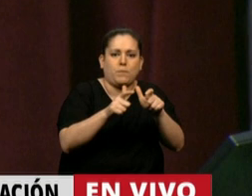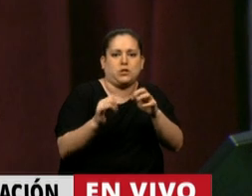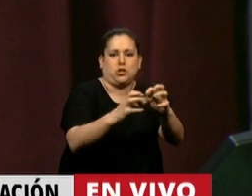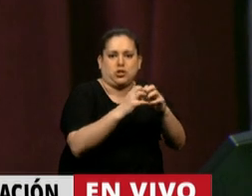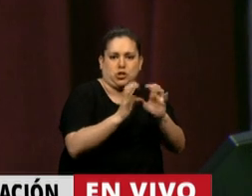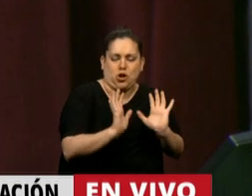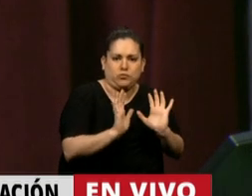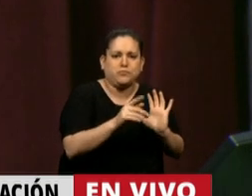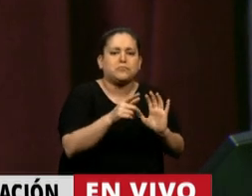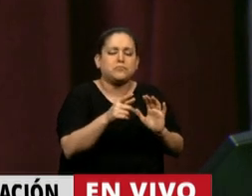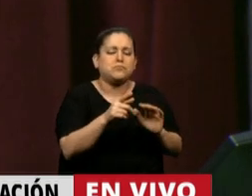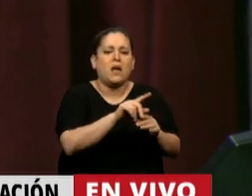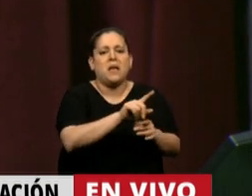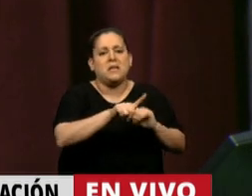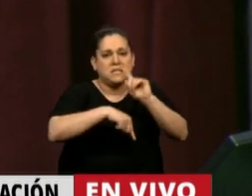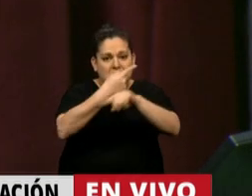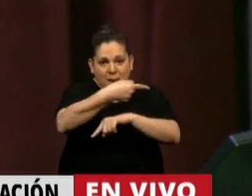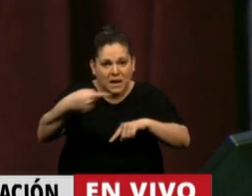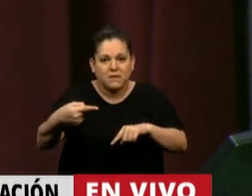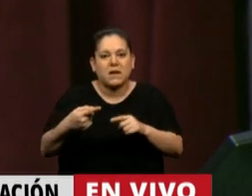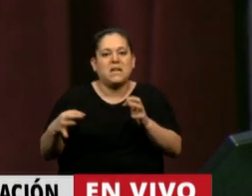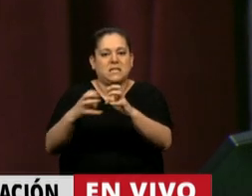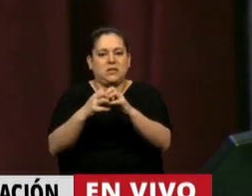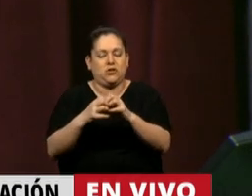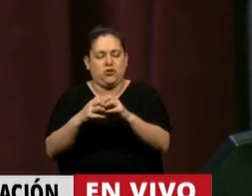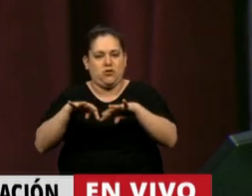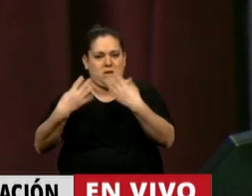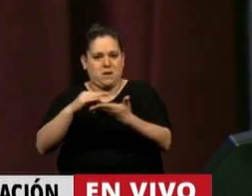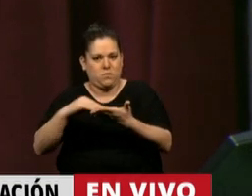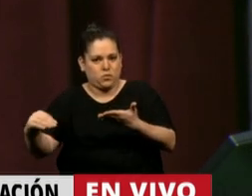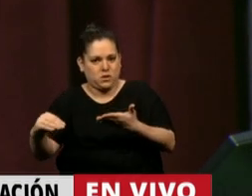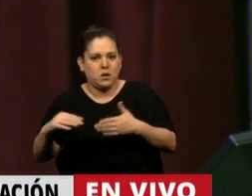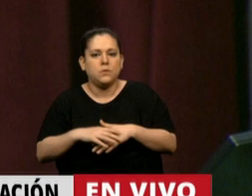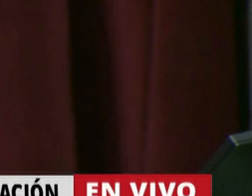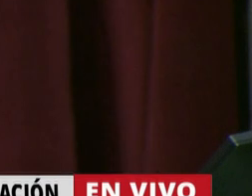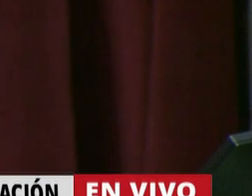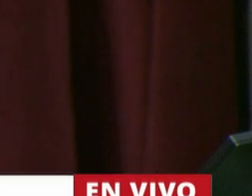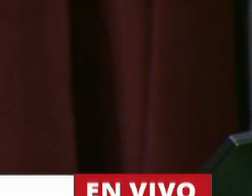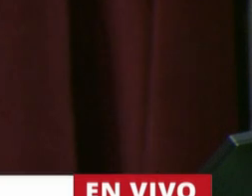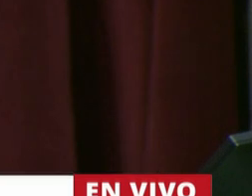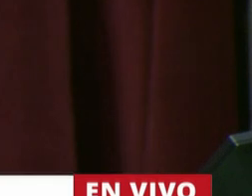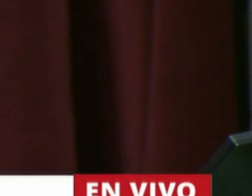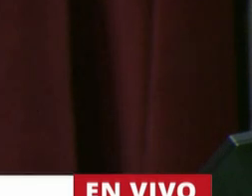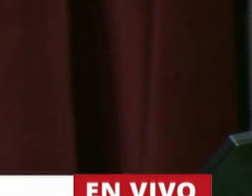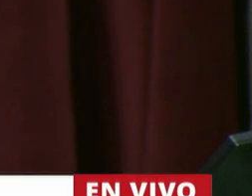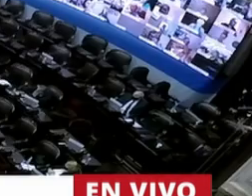lo tratemos con o sin despacho La semana que viene tiene la palabra el diputado negri